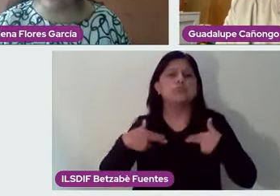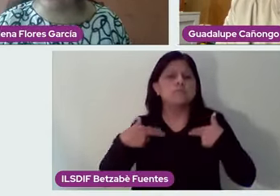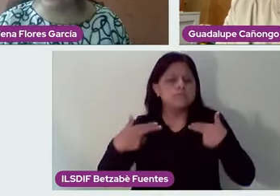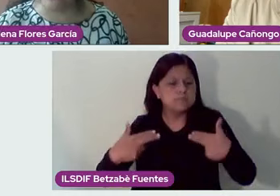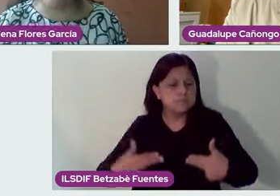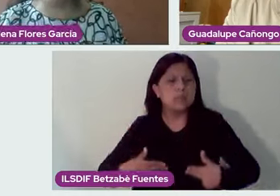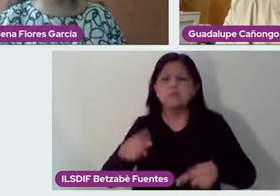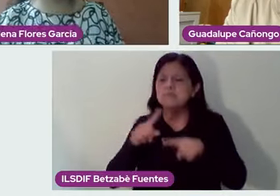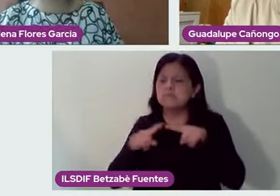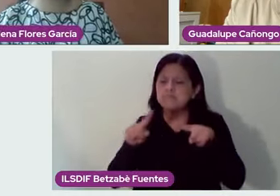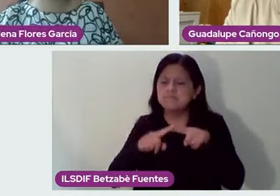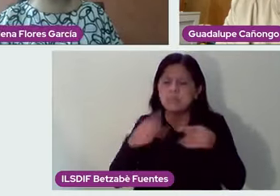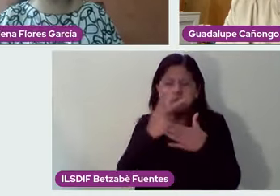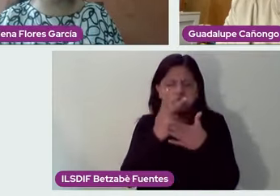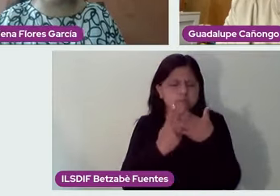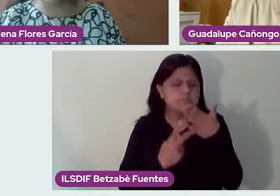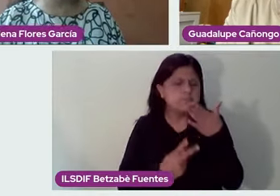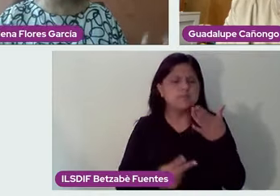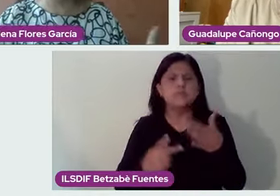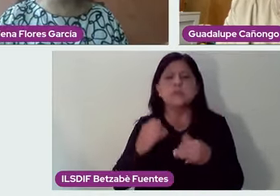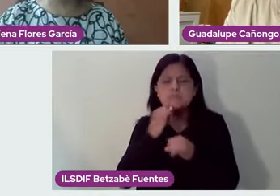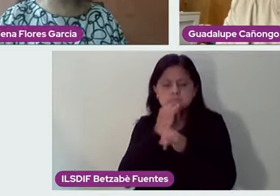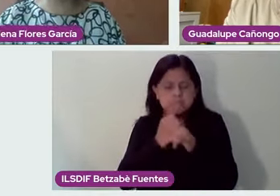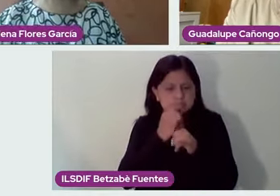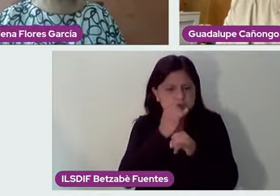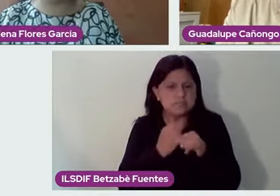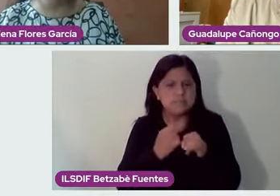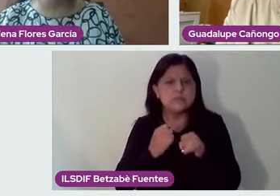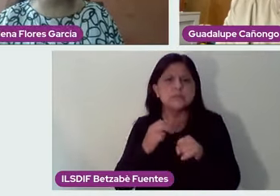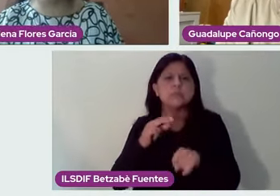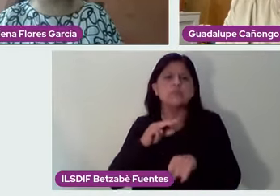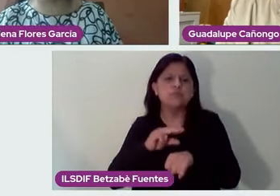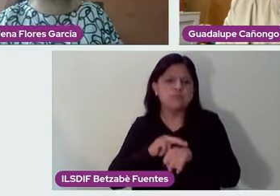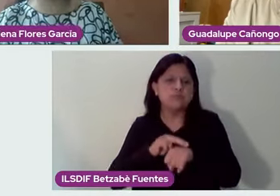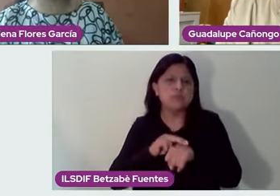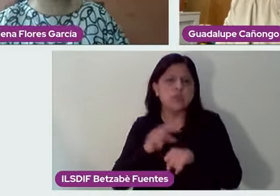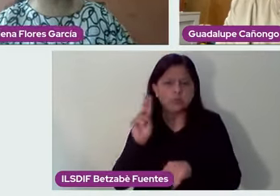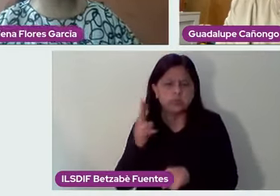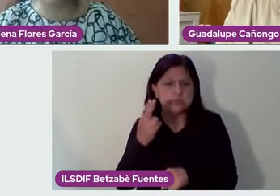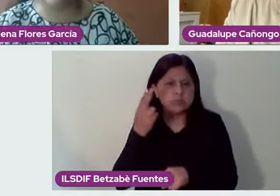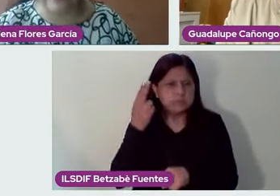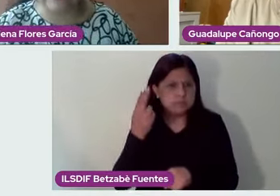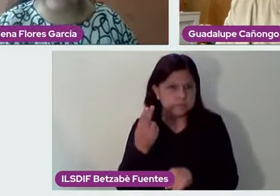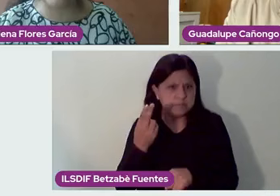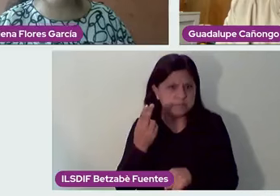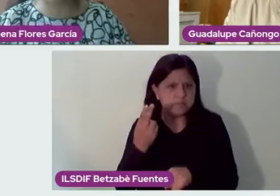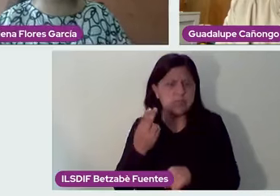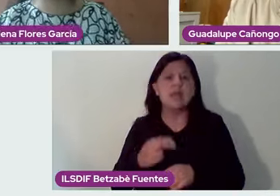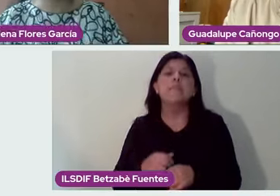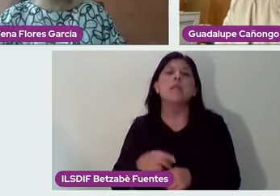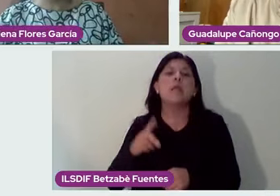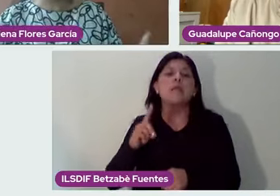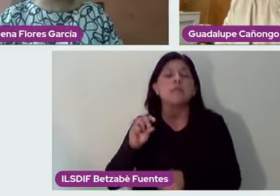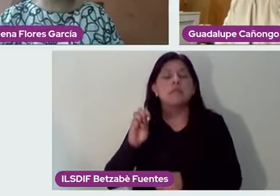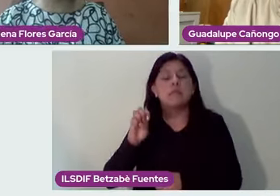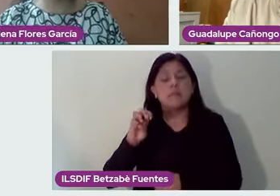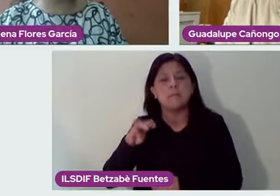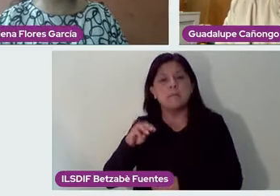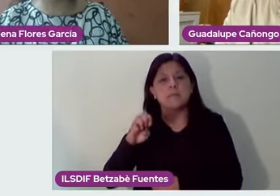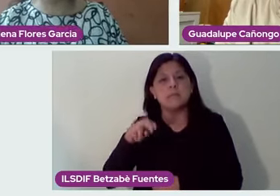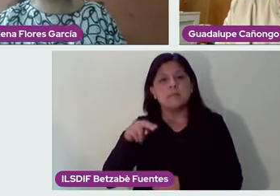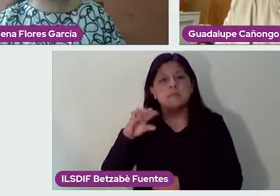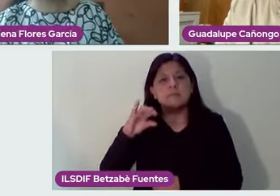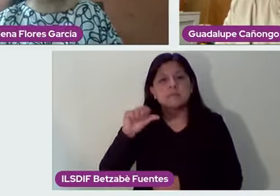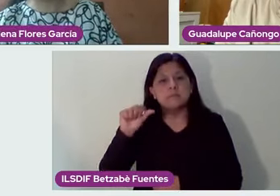de investigación a cargo de la Facultad de Medicina, CONACYT y el Grupo de Investigación en Demencia 1066. Laboralmente